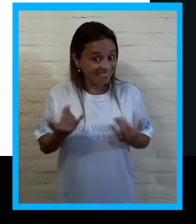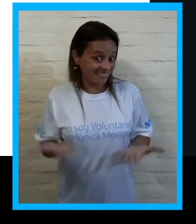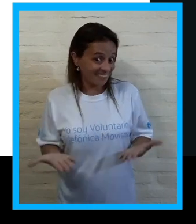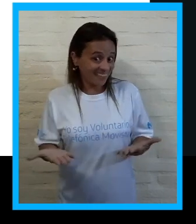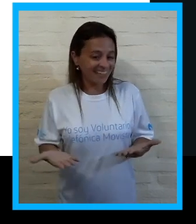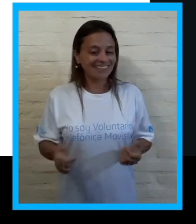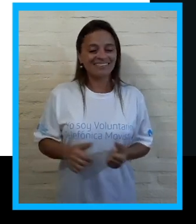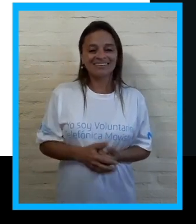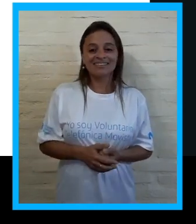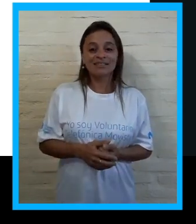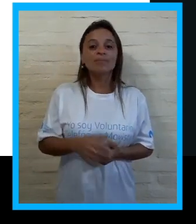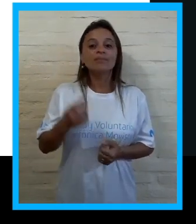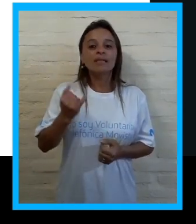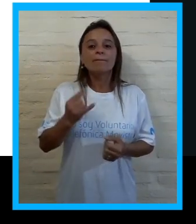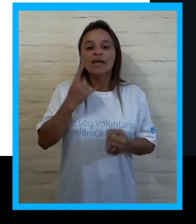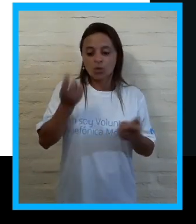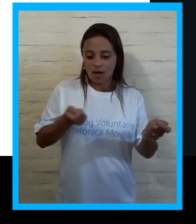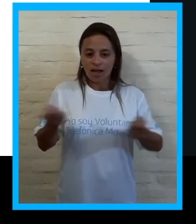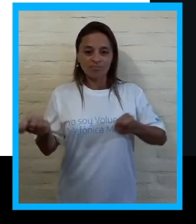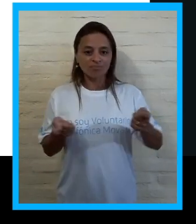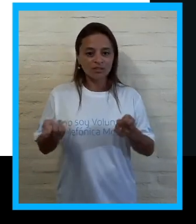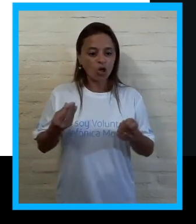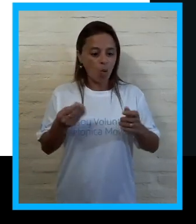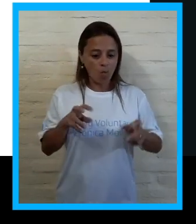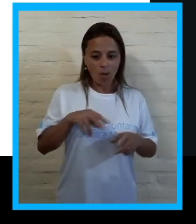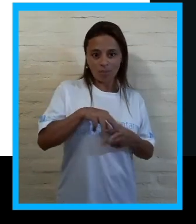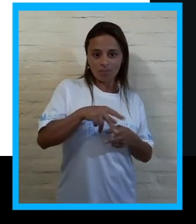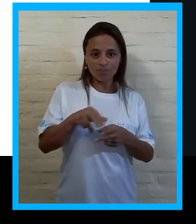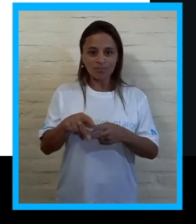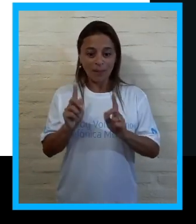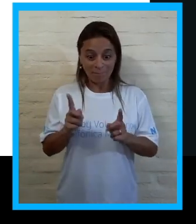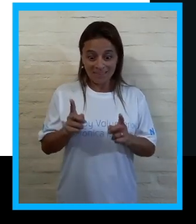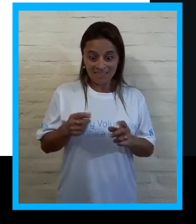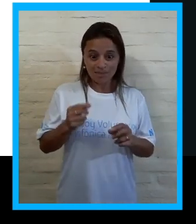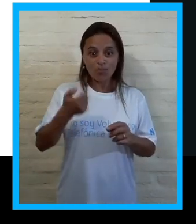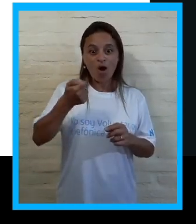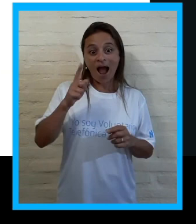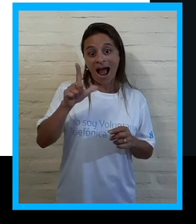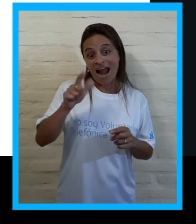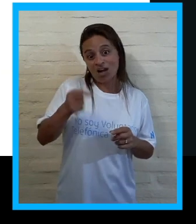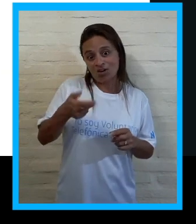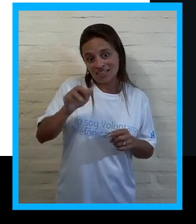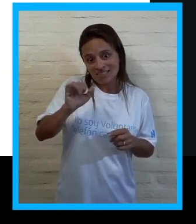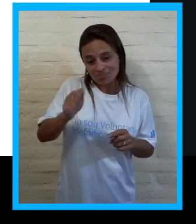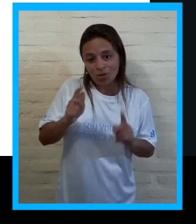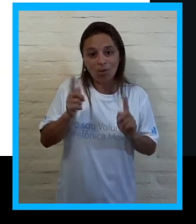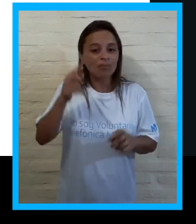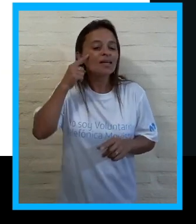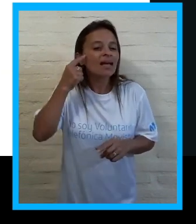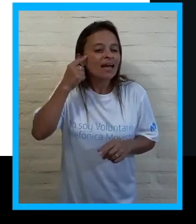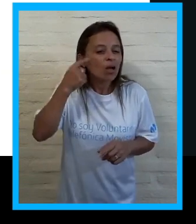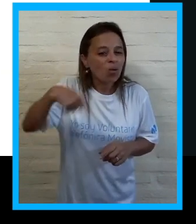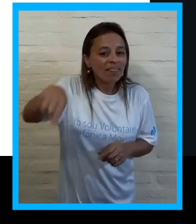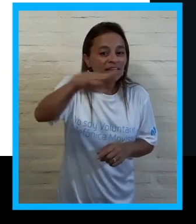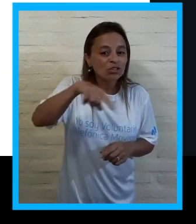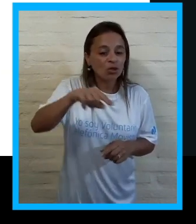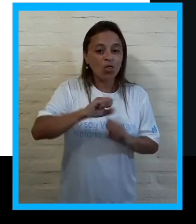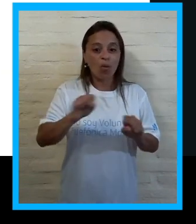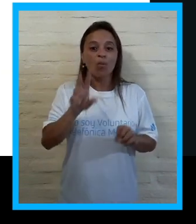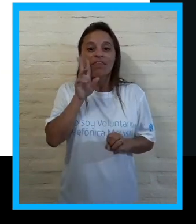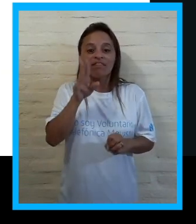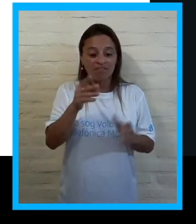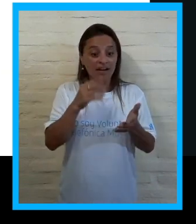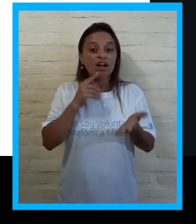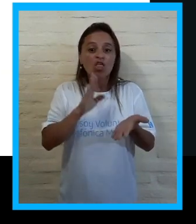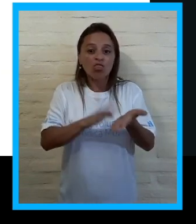parece? Una coreografía. ¿Es también un algoritmo? ¿Por qué? Recuerden que podrán descargar